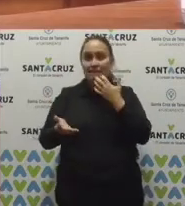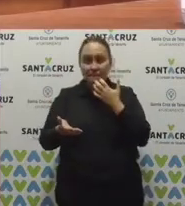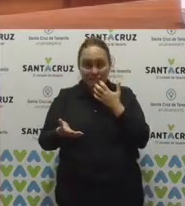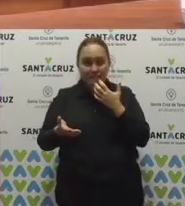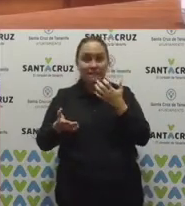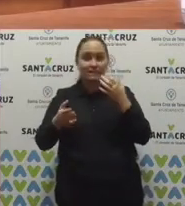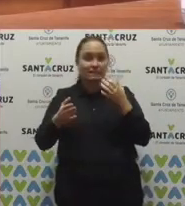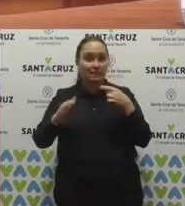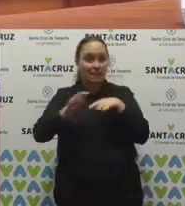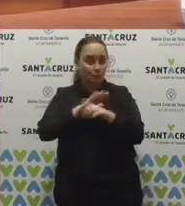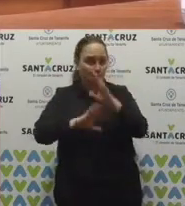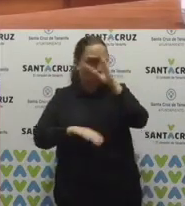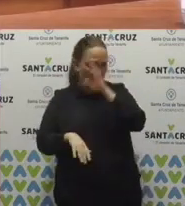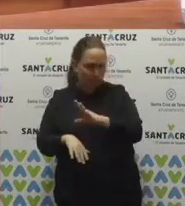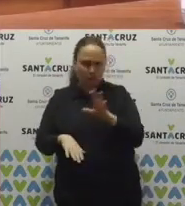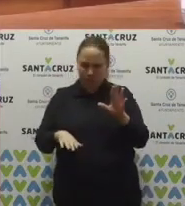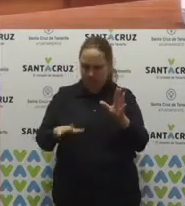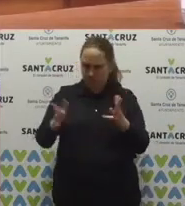acuerdo